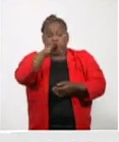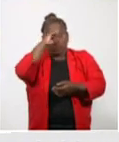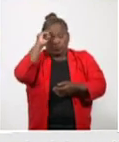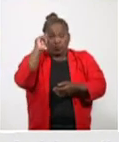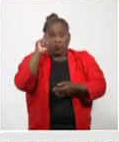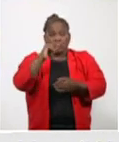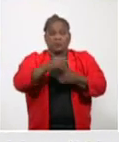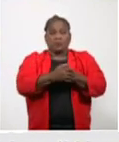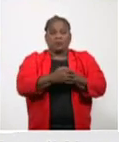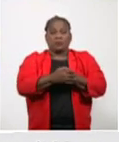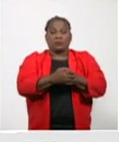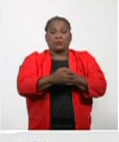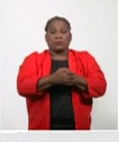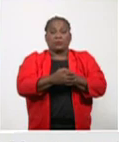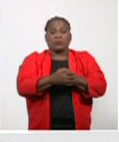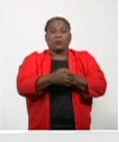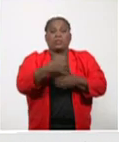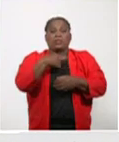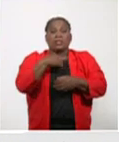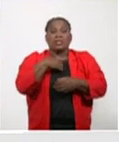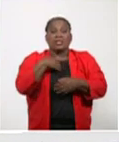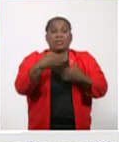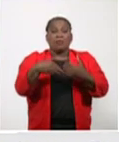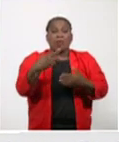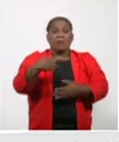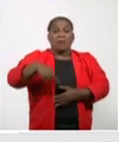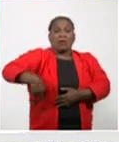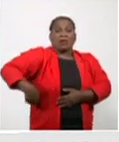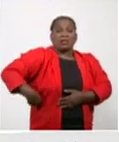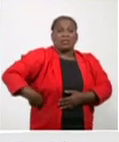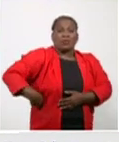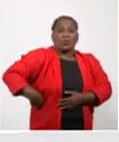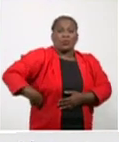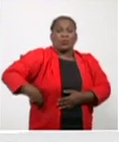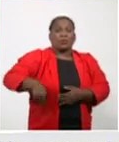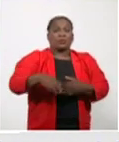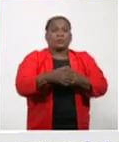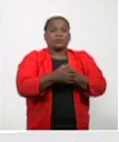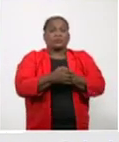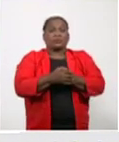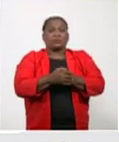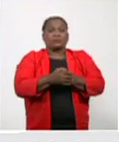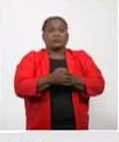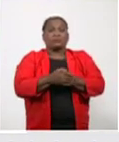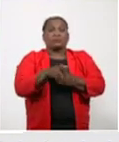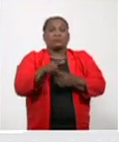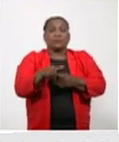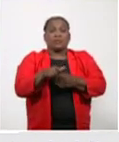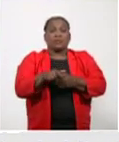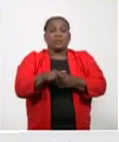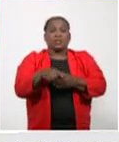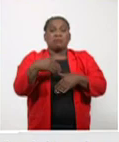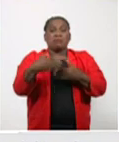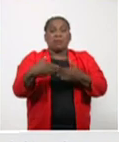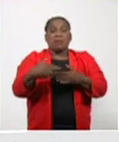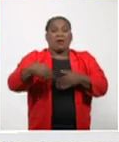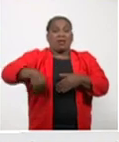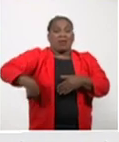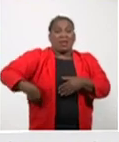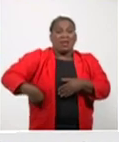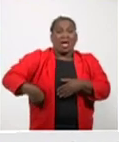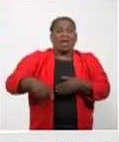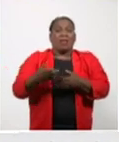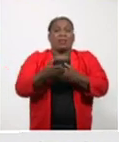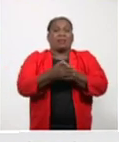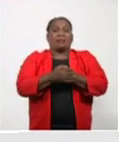sistémica, una nefritis como consecuencia de este lupus y una insuficiencia renal crónica.